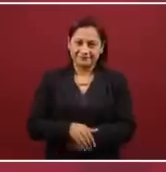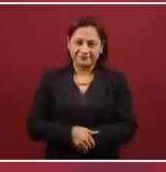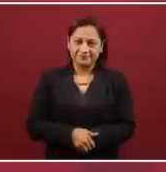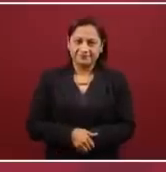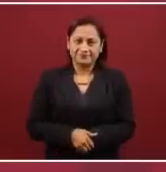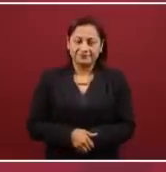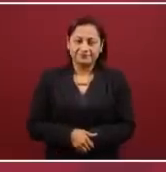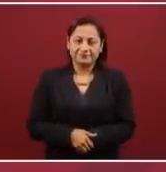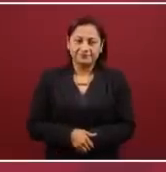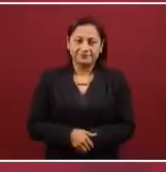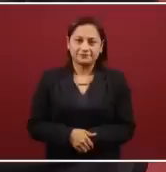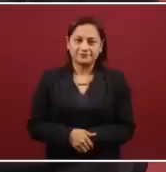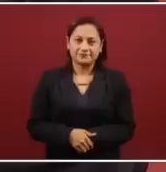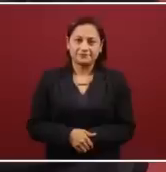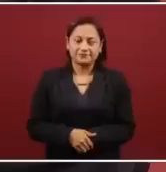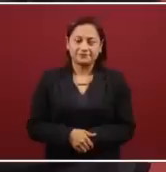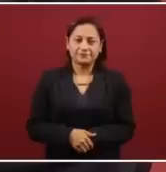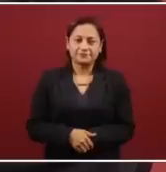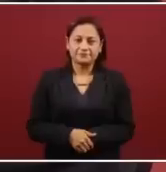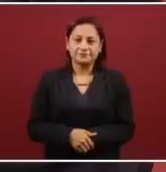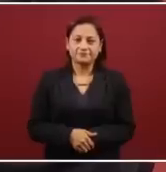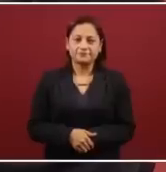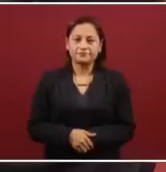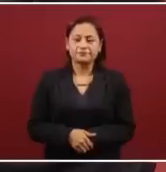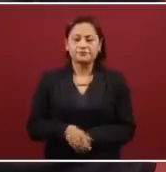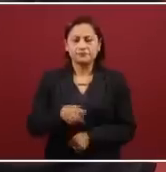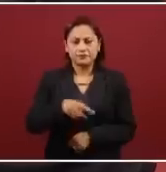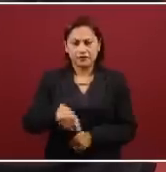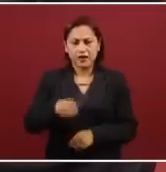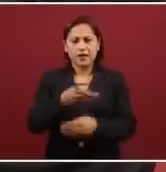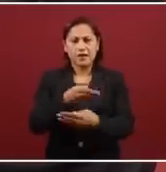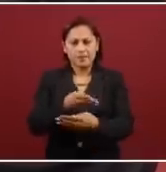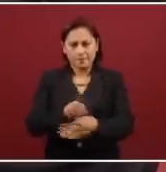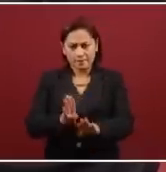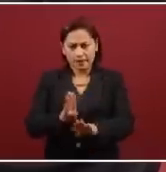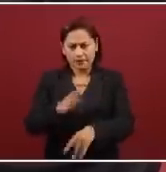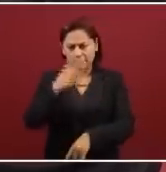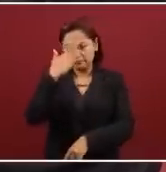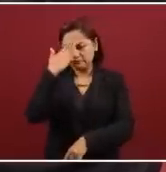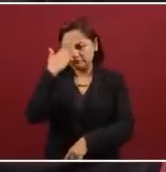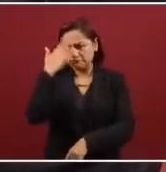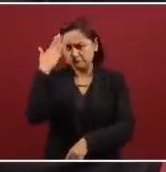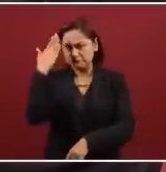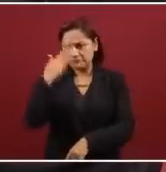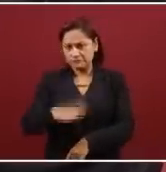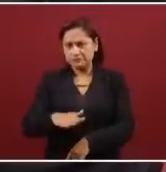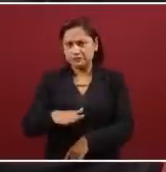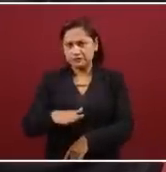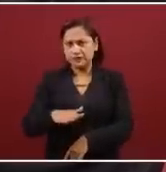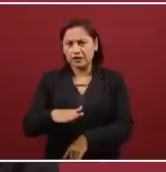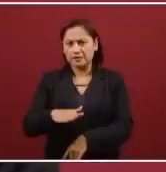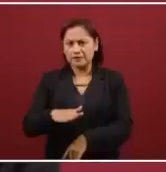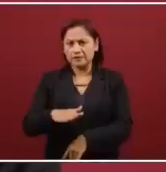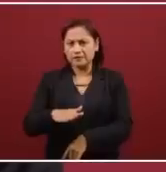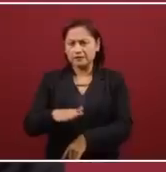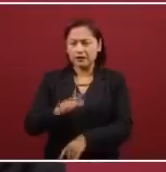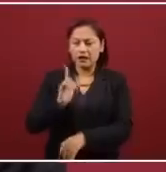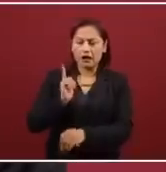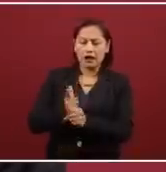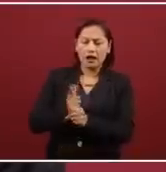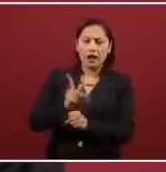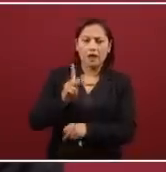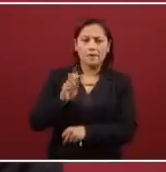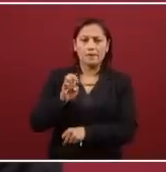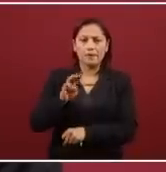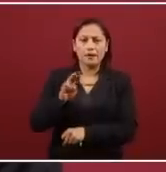cualquier gobierno. Entonces, ellos saben que está muy bien Pemex, eso es lo que hemos